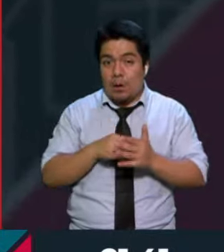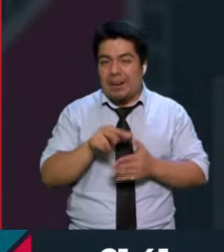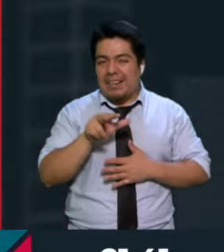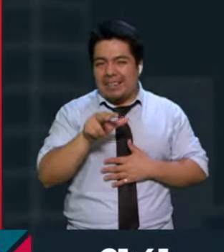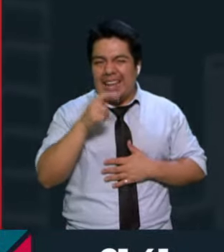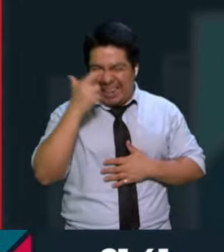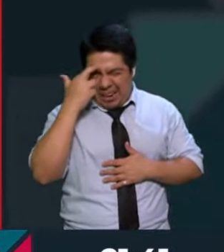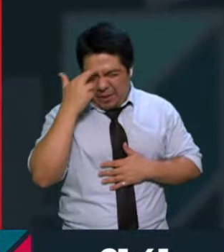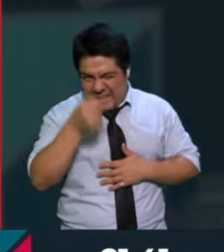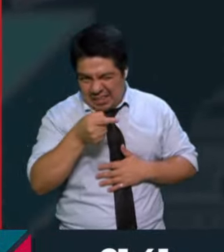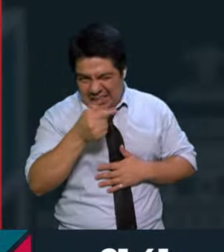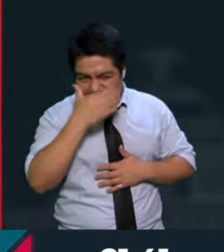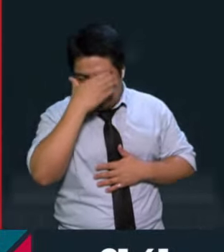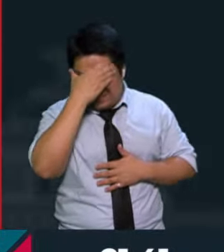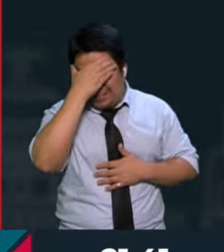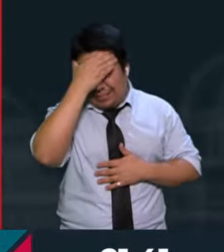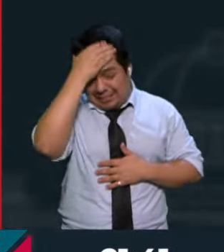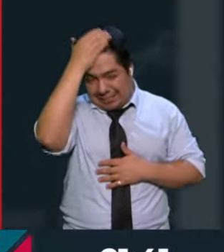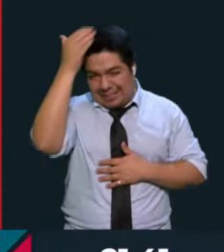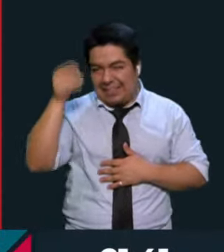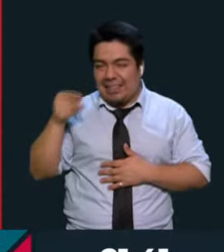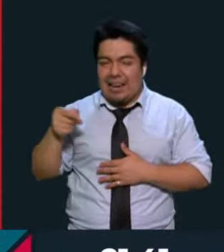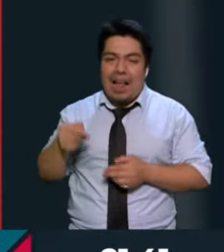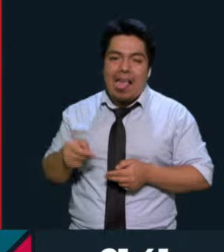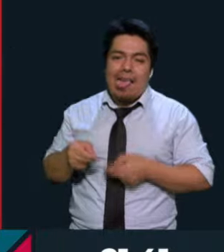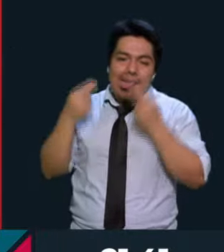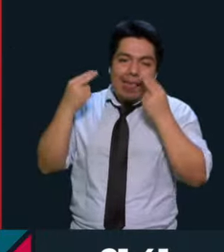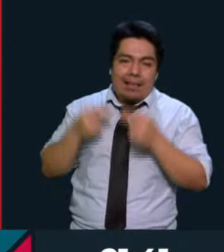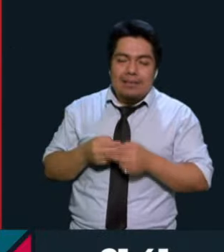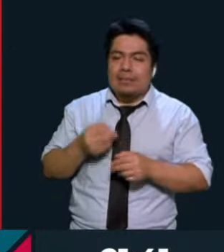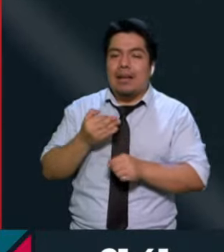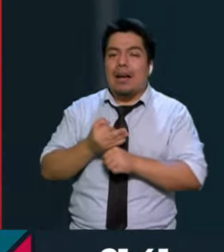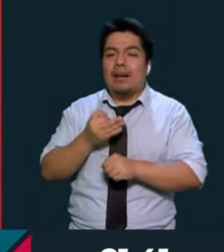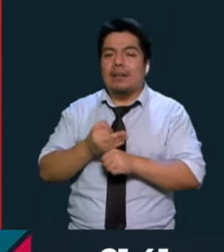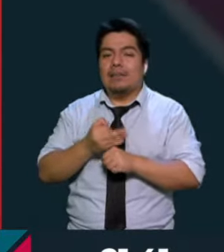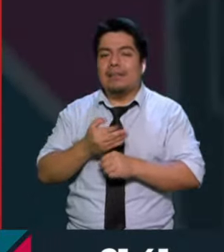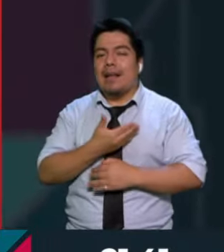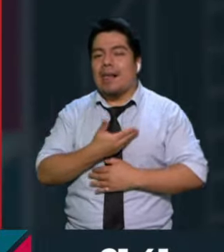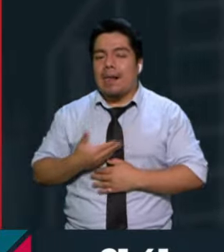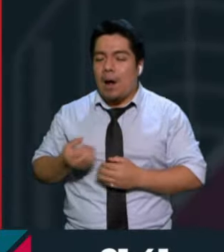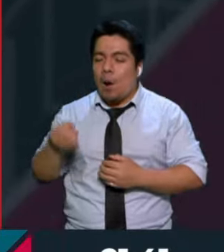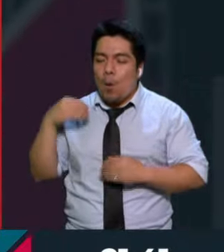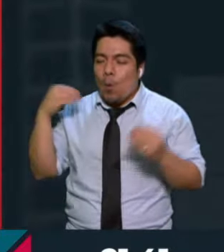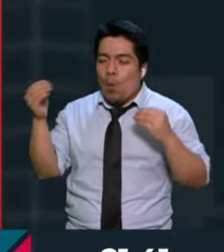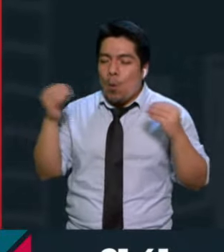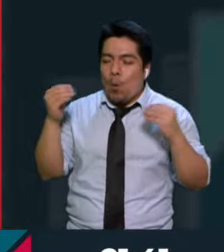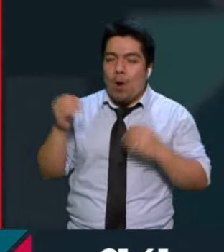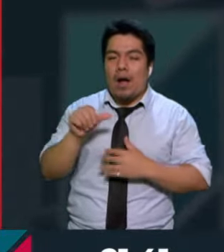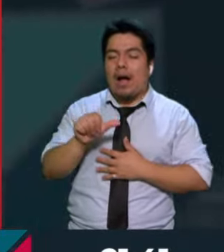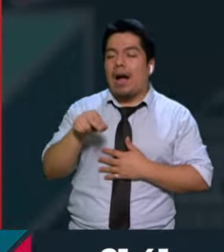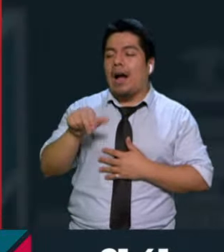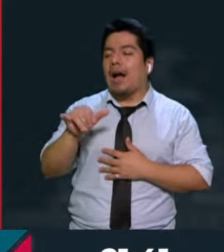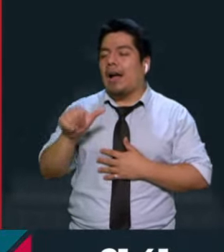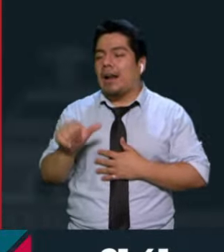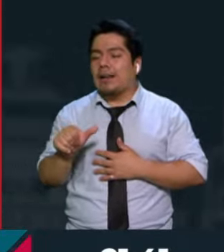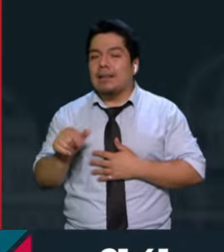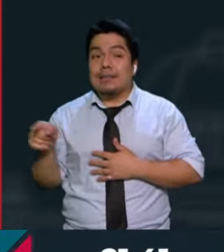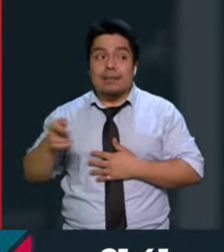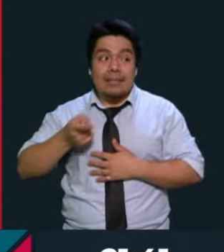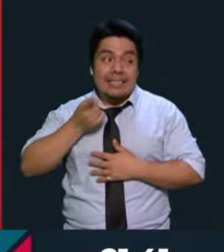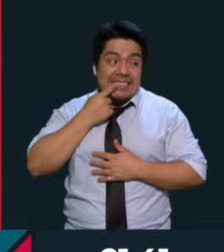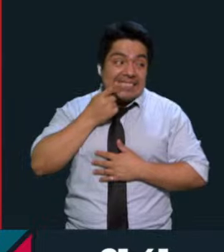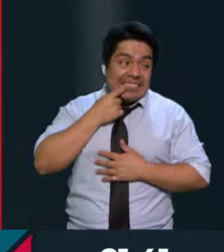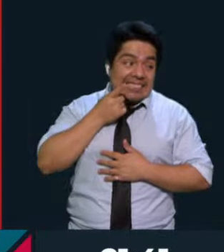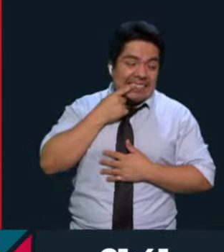2018, recordemos ese chiste que contó el ahora presidente durante un debate, Ricardo Anaya Canallín,